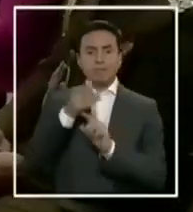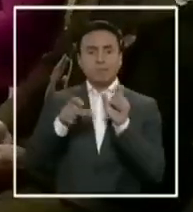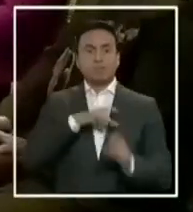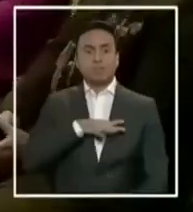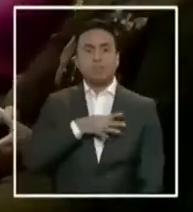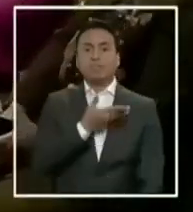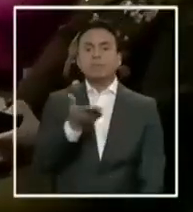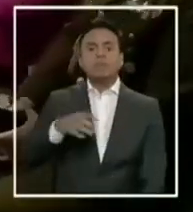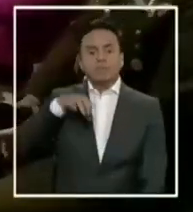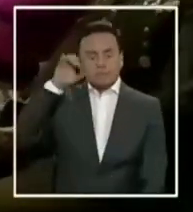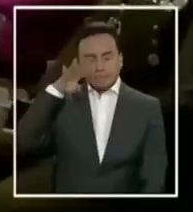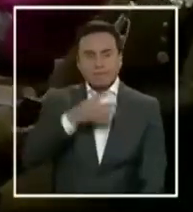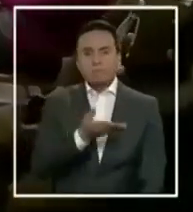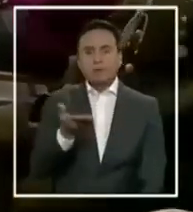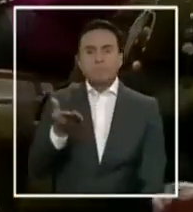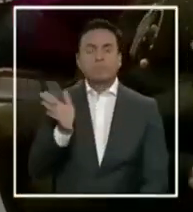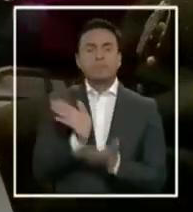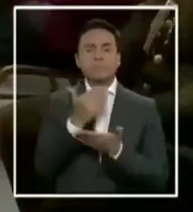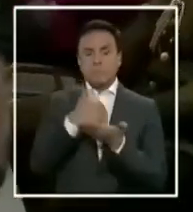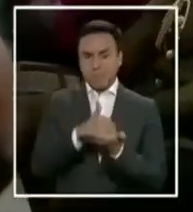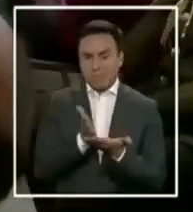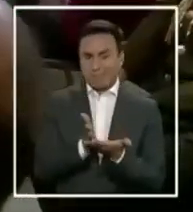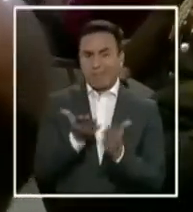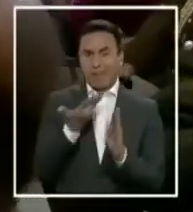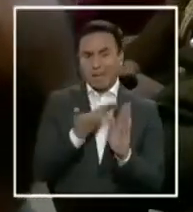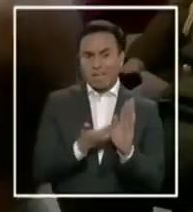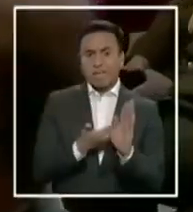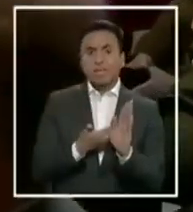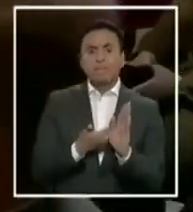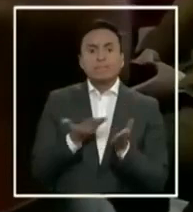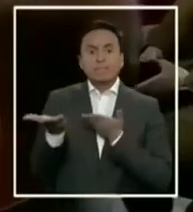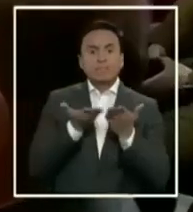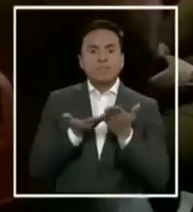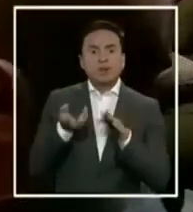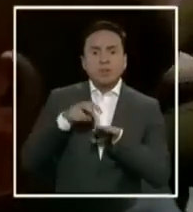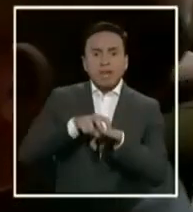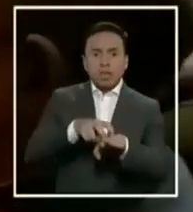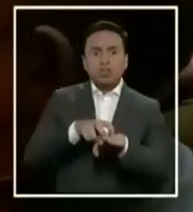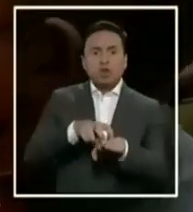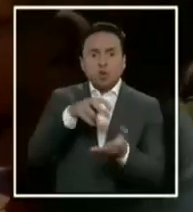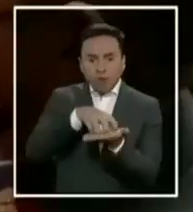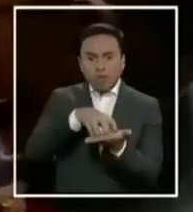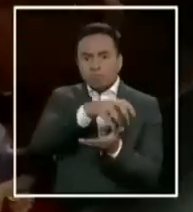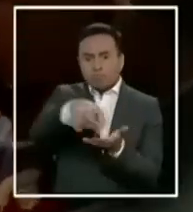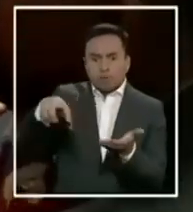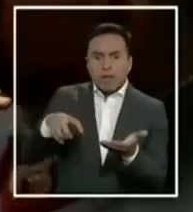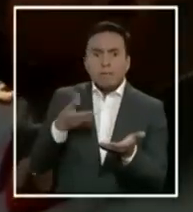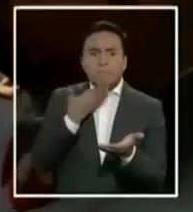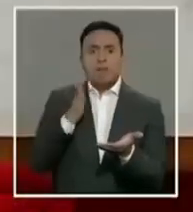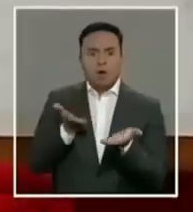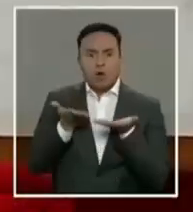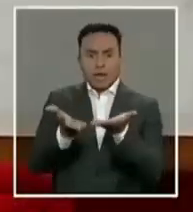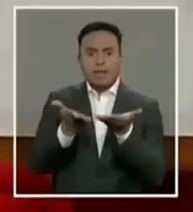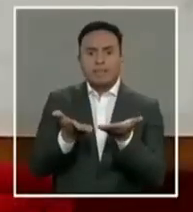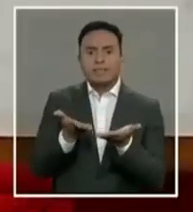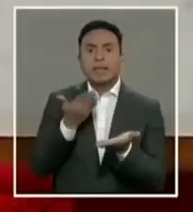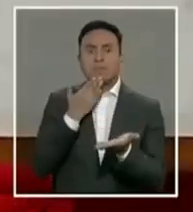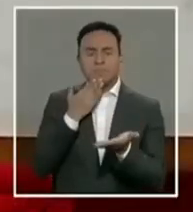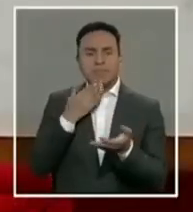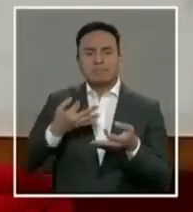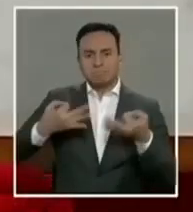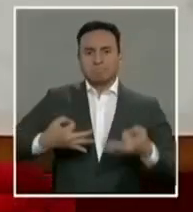Compatriotas, quiero que sepan que este plan contempla desplegar servicios de pasajeros urbanos y suburbanos, mejorar y